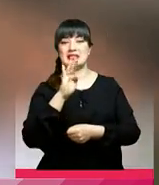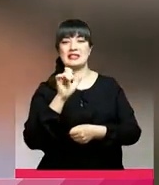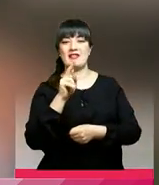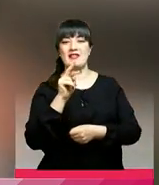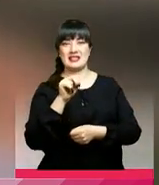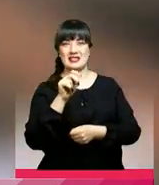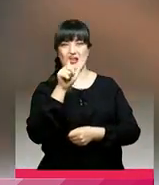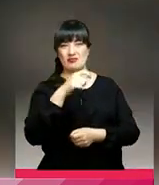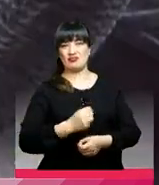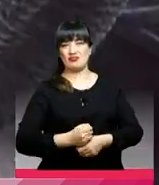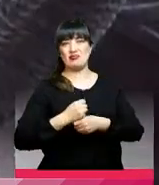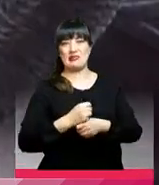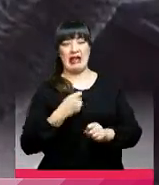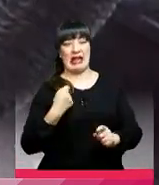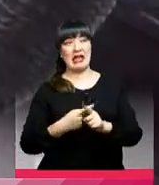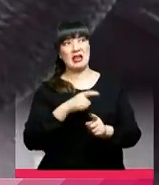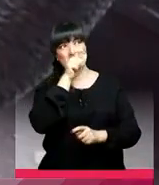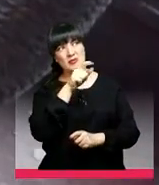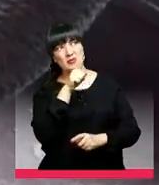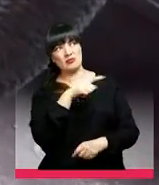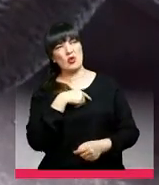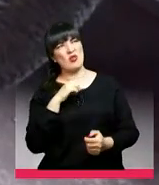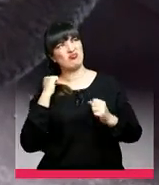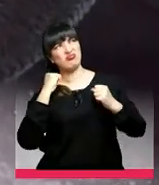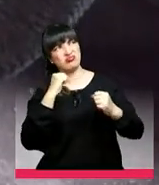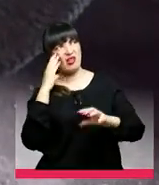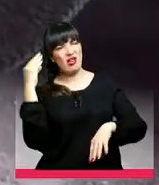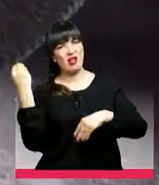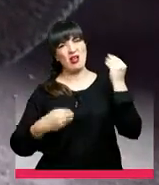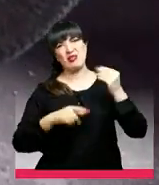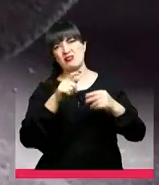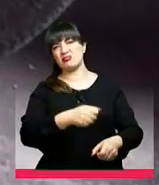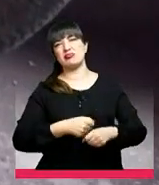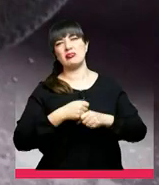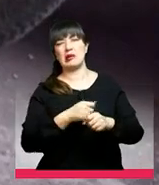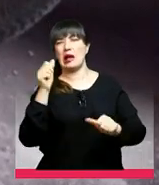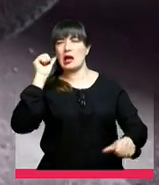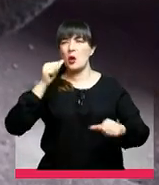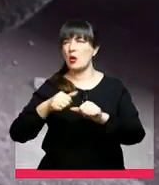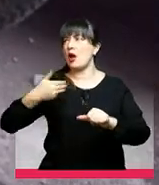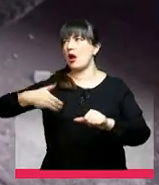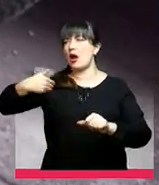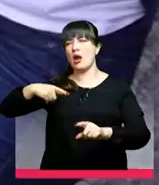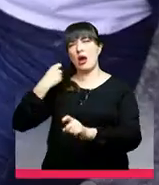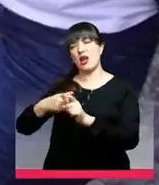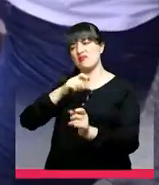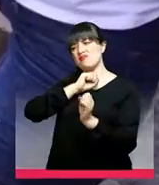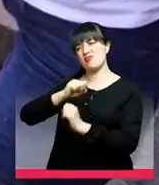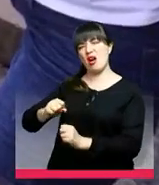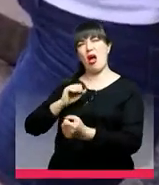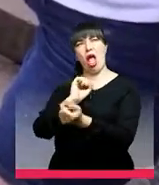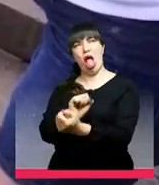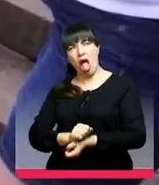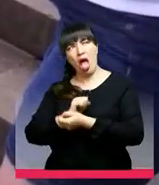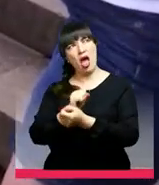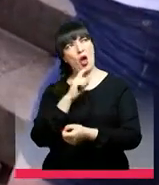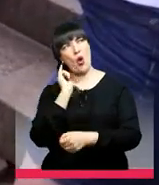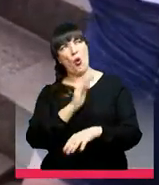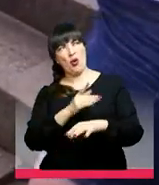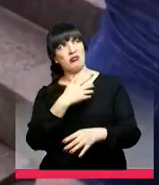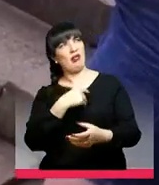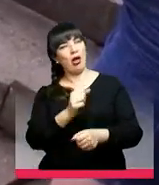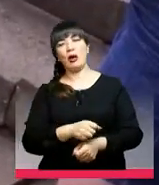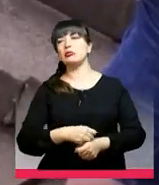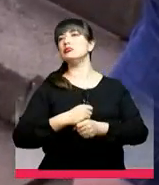Según indicaron, el acto de protestas para reivindicar la memoria de los ancestros asesinados y esclavizados por las grandes élites. Los indígenas